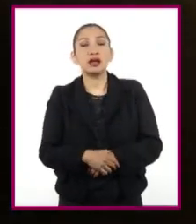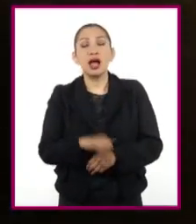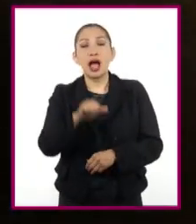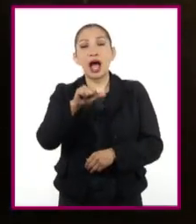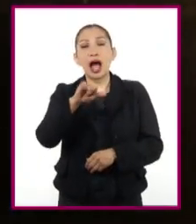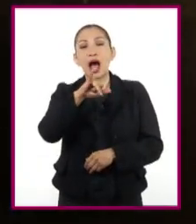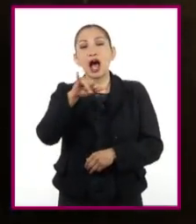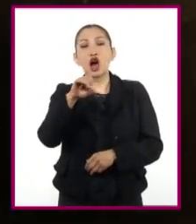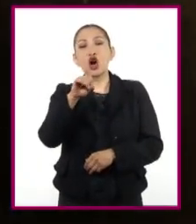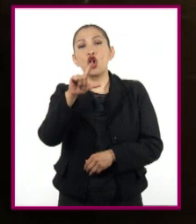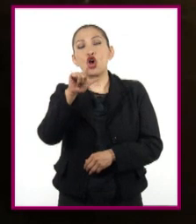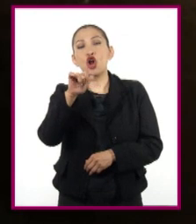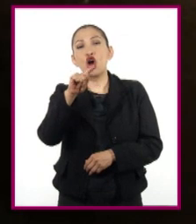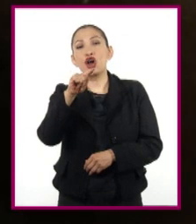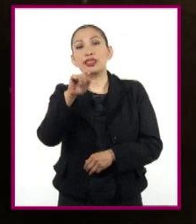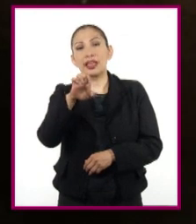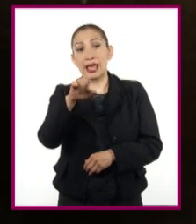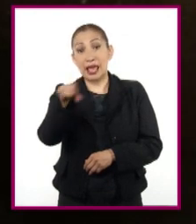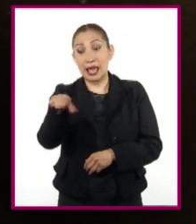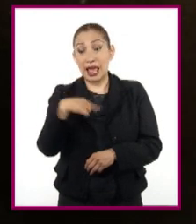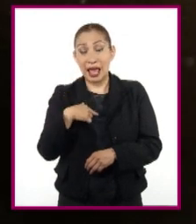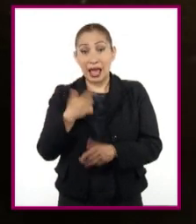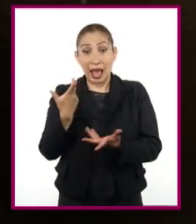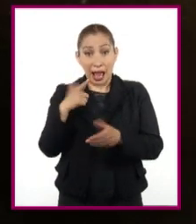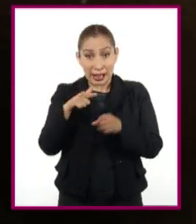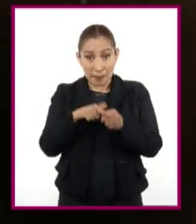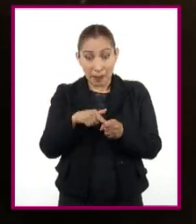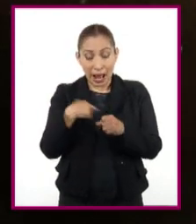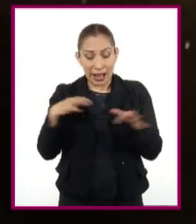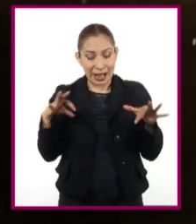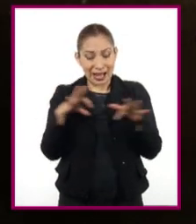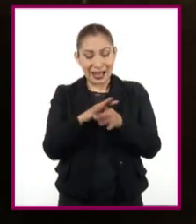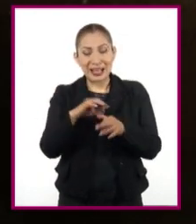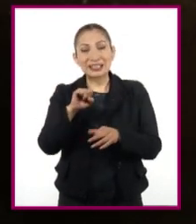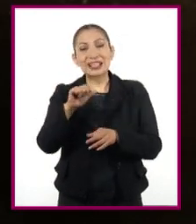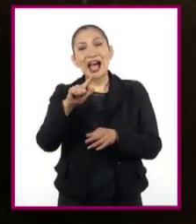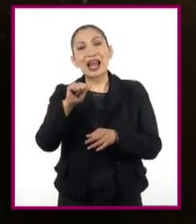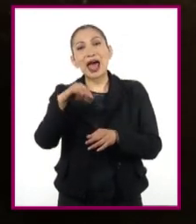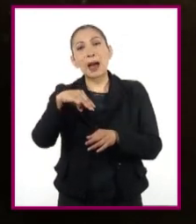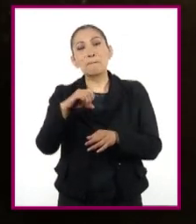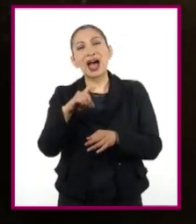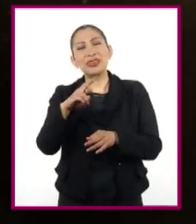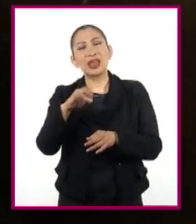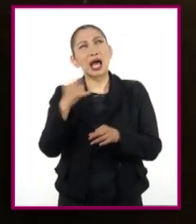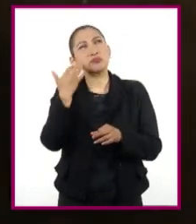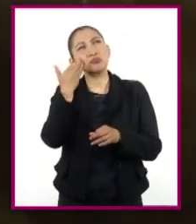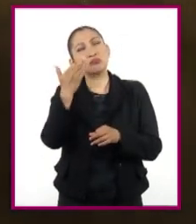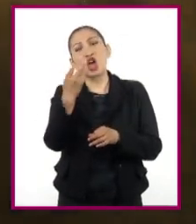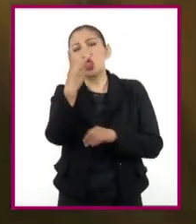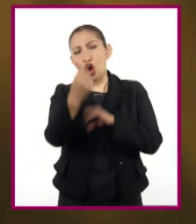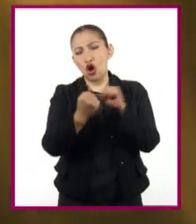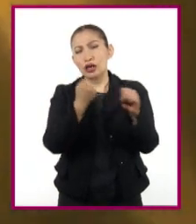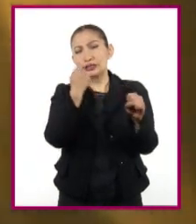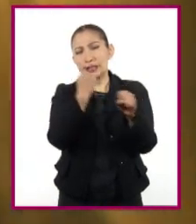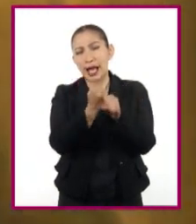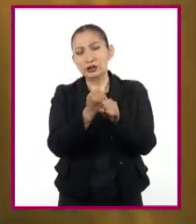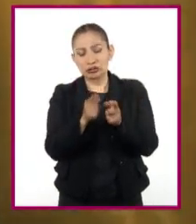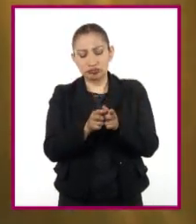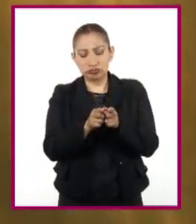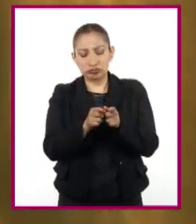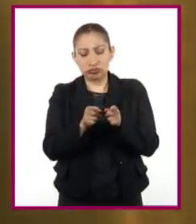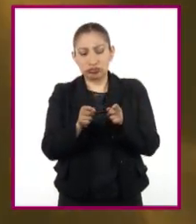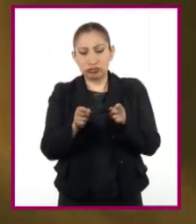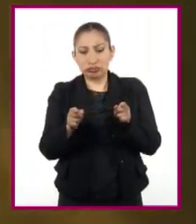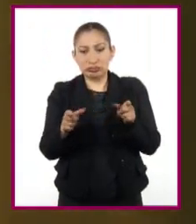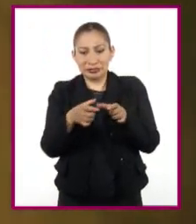del ajolote, un anfibio que pertenece al grupo de las salamandras, y tarda aproximadamente 2 años en alcanzar su